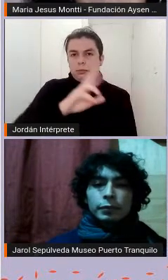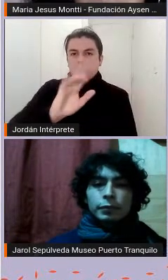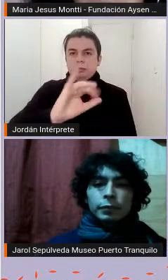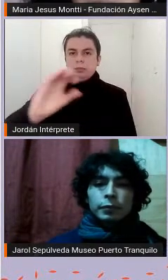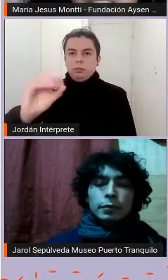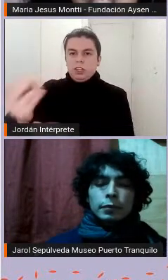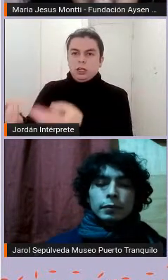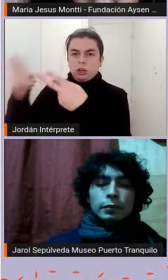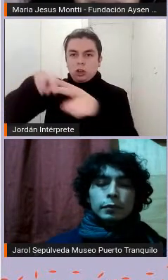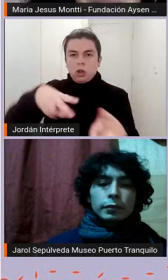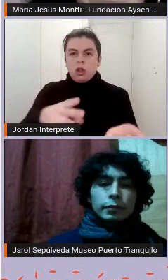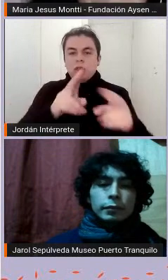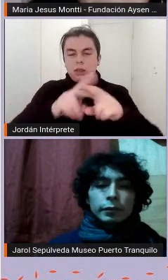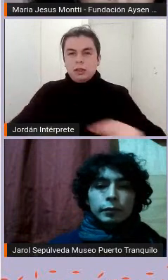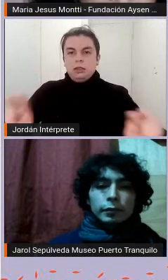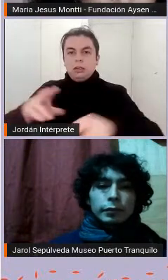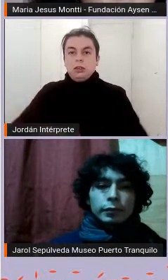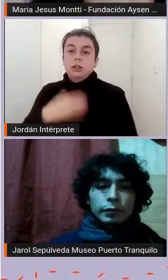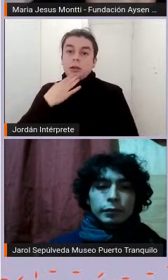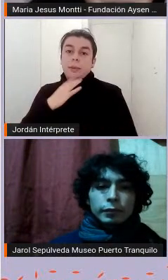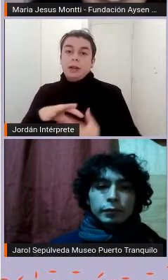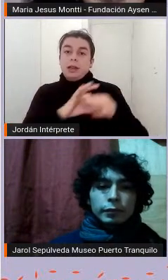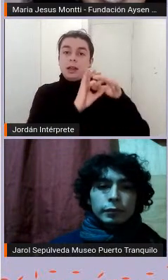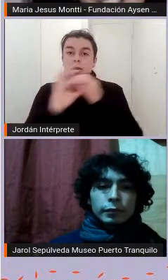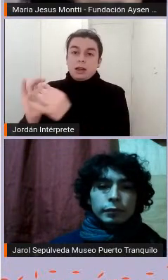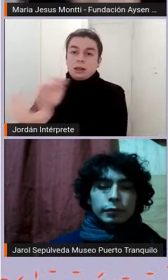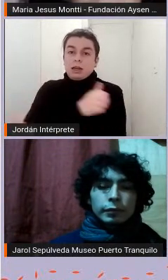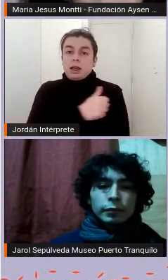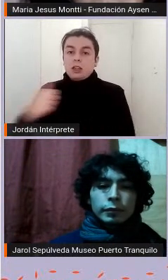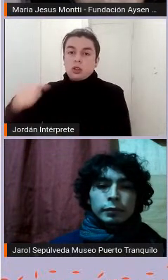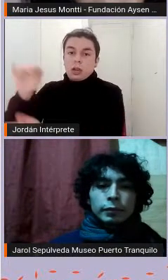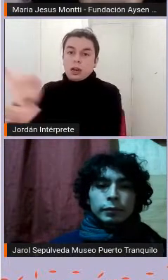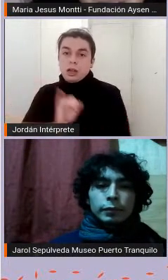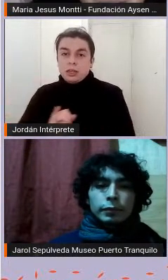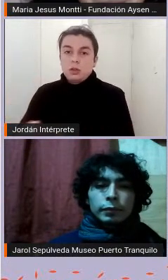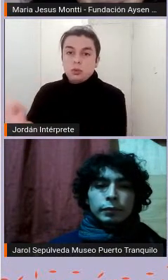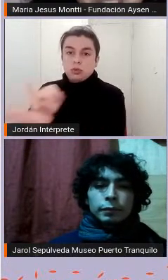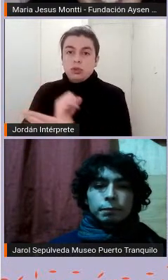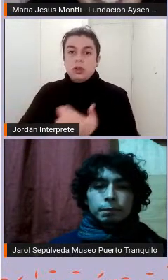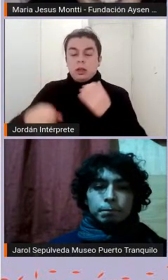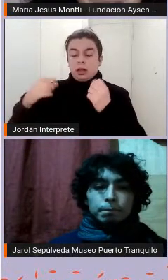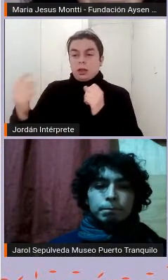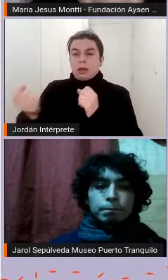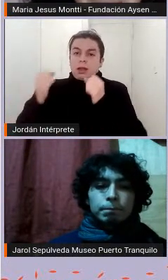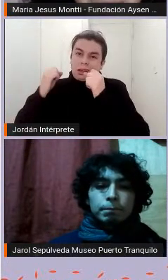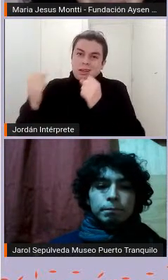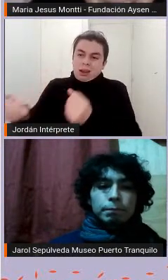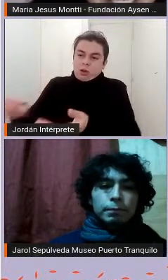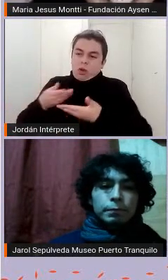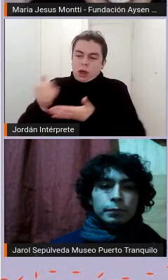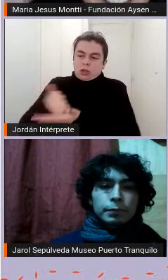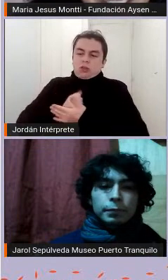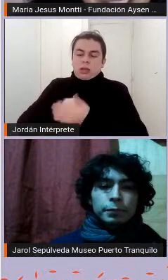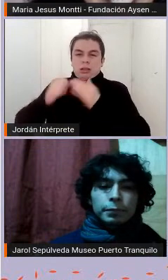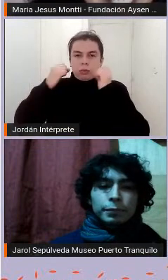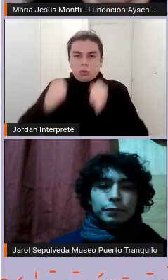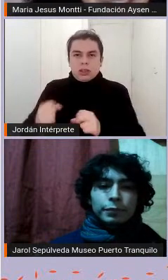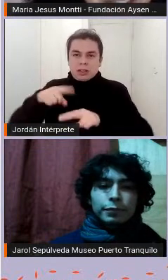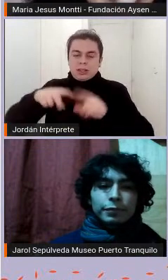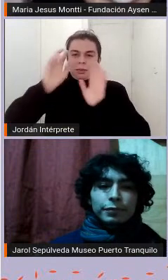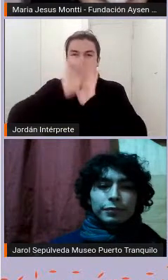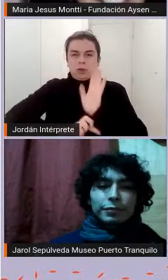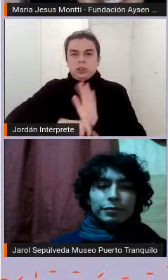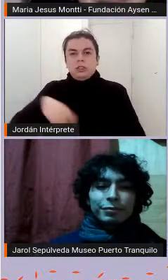Tranquilo y también a todas las instituciones asociadas que hacen posible este proyecto. Así que nos despedimos desde la región de